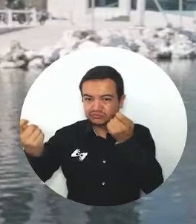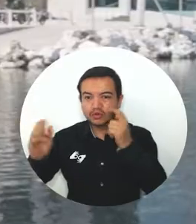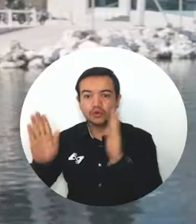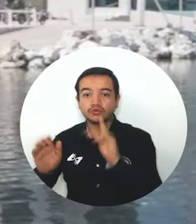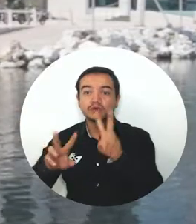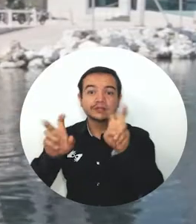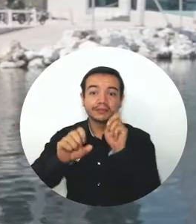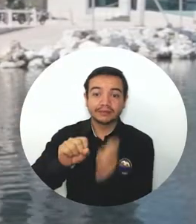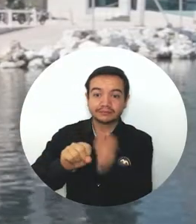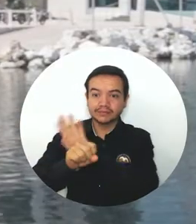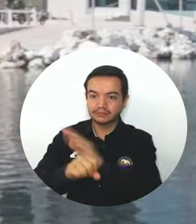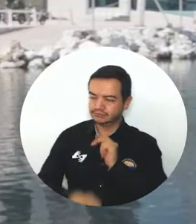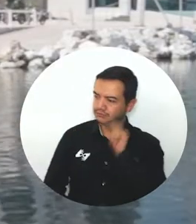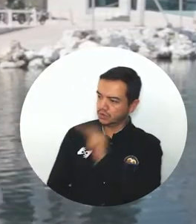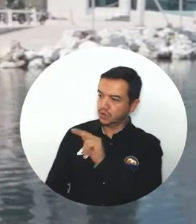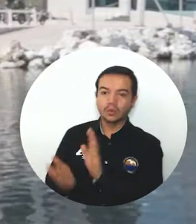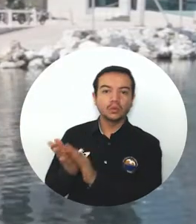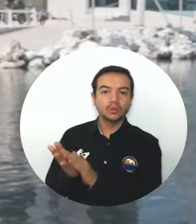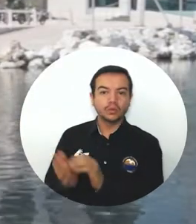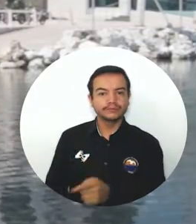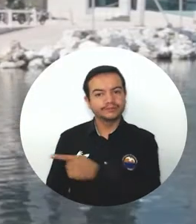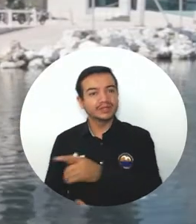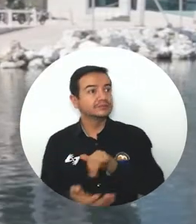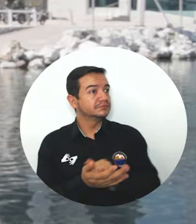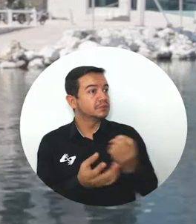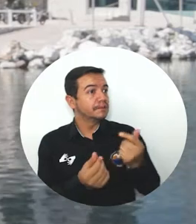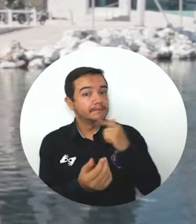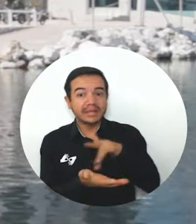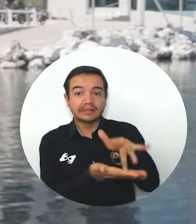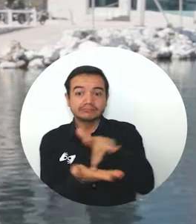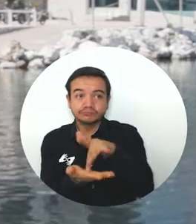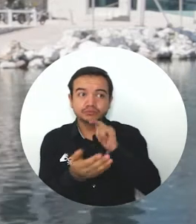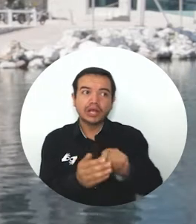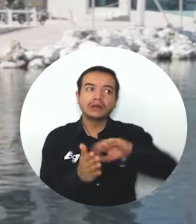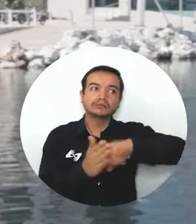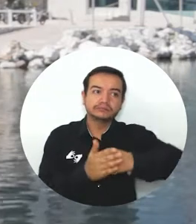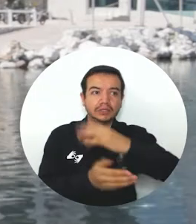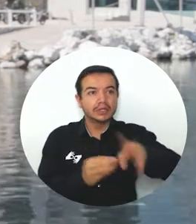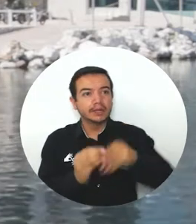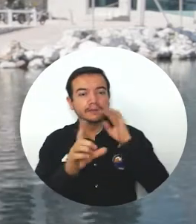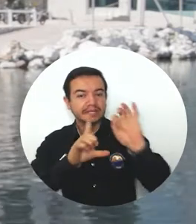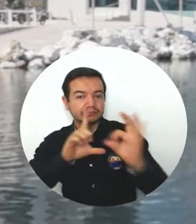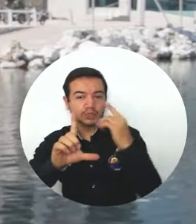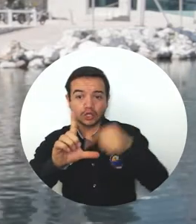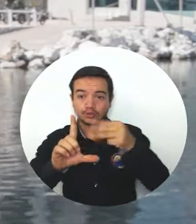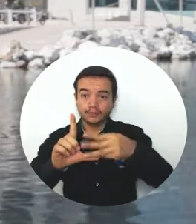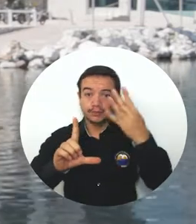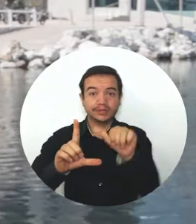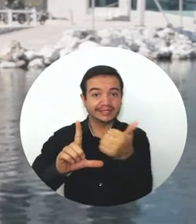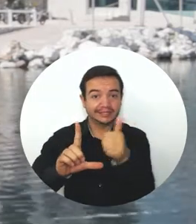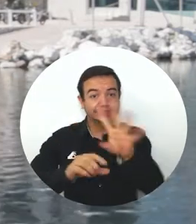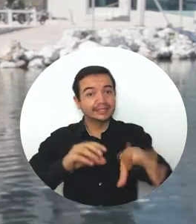pandemia. Flexibilidad y alivios económicos, disposición de sedes digitales y creación del ecosistema digital Bloque 10, así